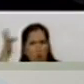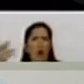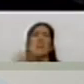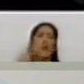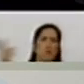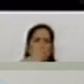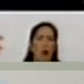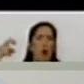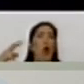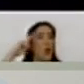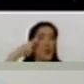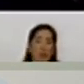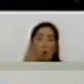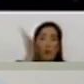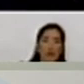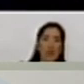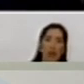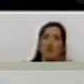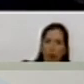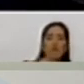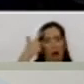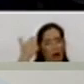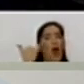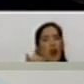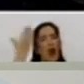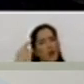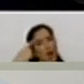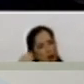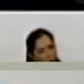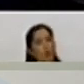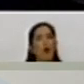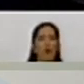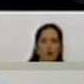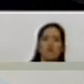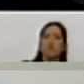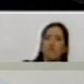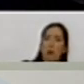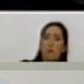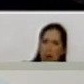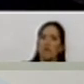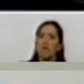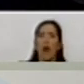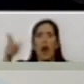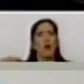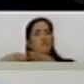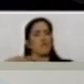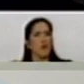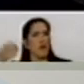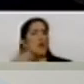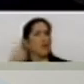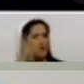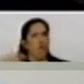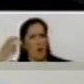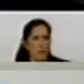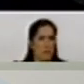el 92% que aprobó. La inmunidad soberana. Recordará usted, Presidenta, que en algún momento, y hace poco de nuevo, trataban